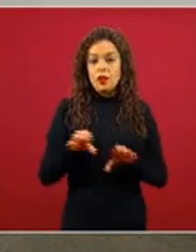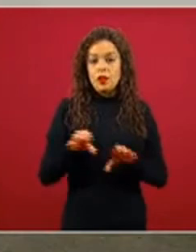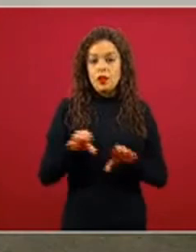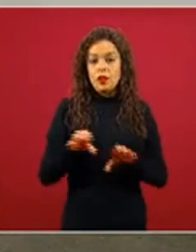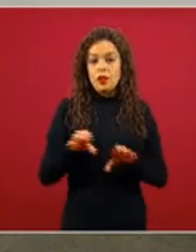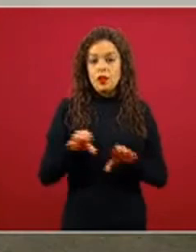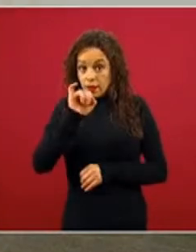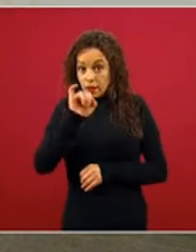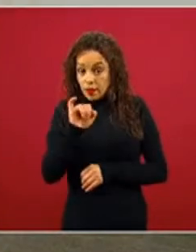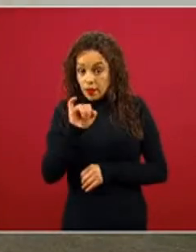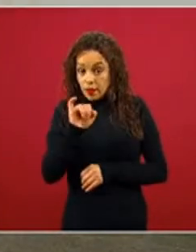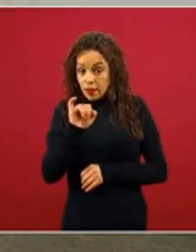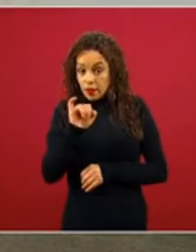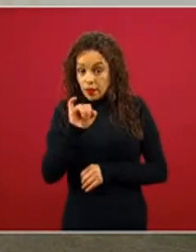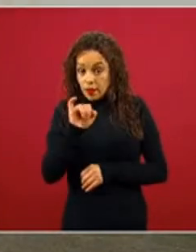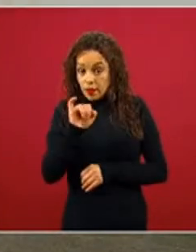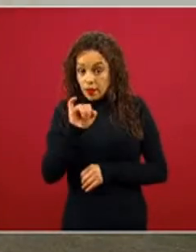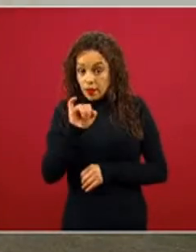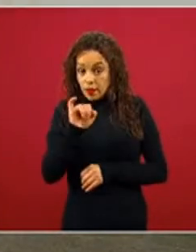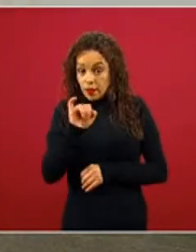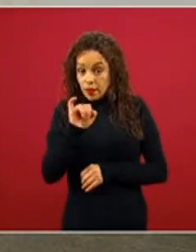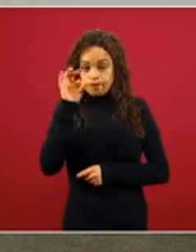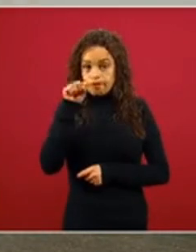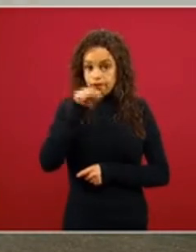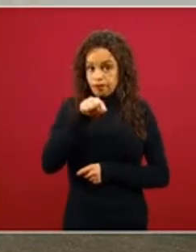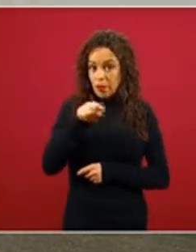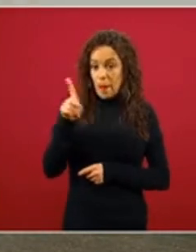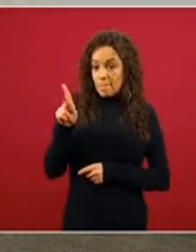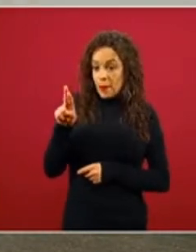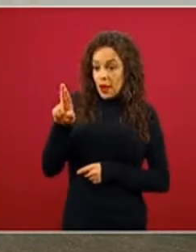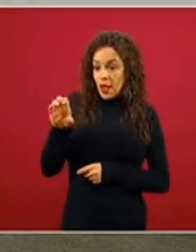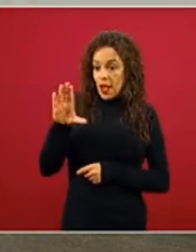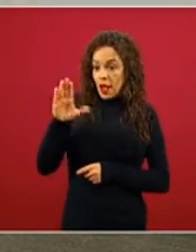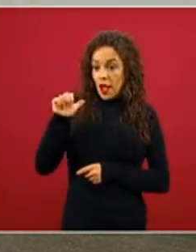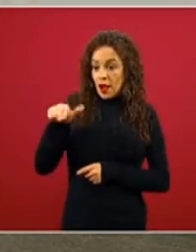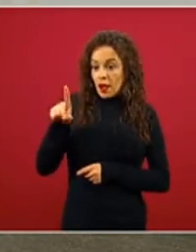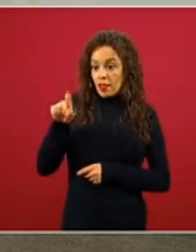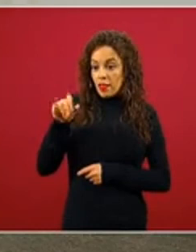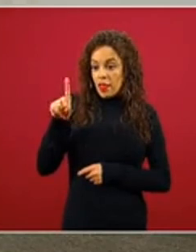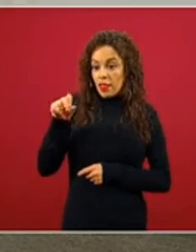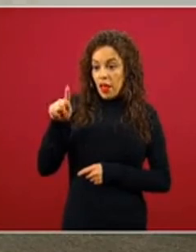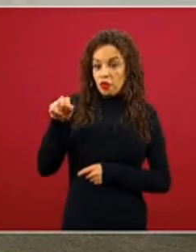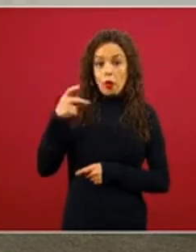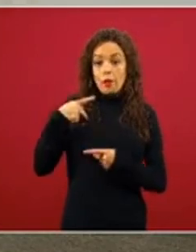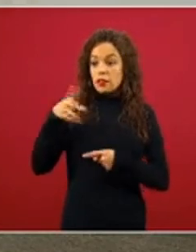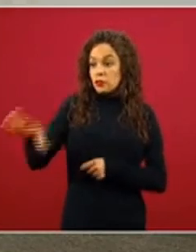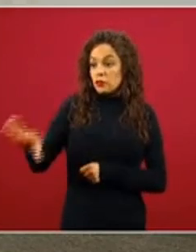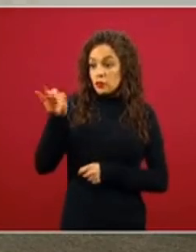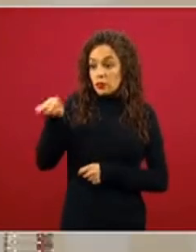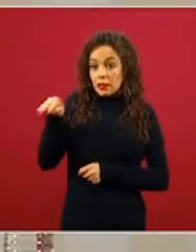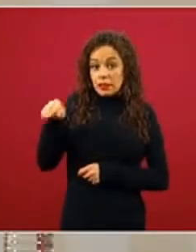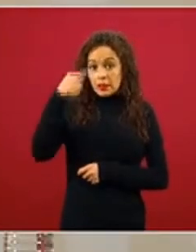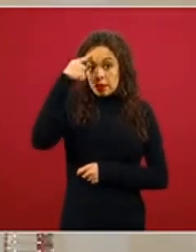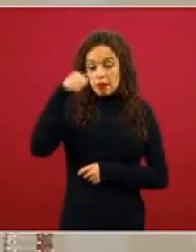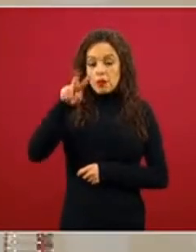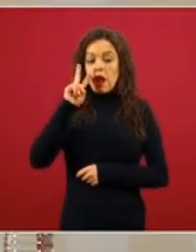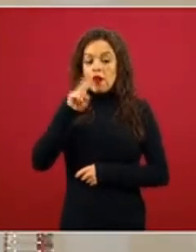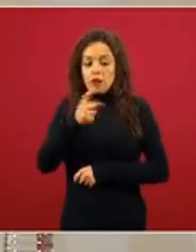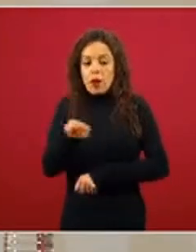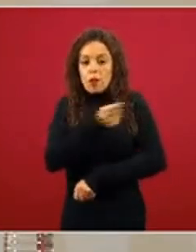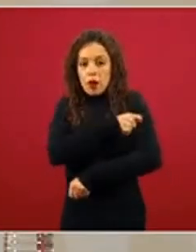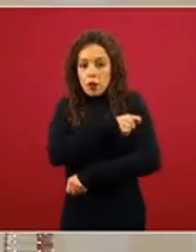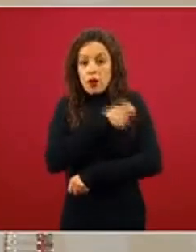de un candidato o precandidato a vacuna, se puede entrar a las distintas fases de la investigación clínica,